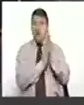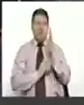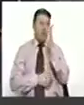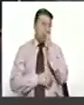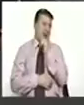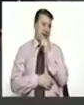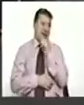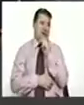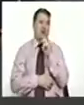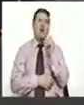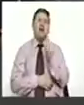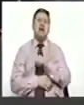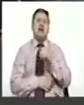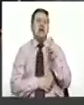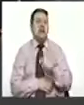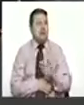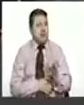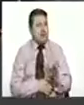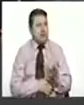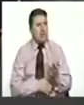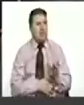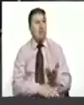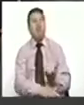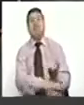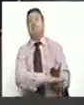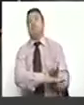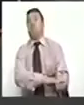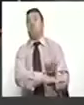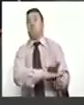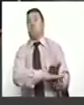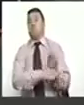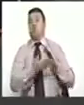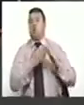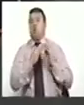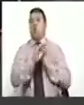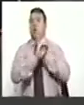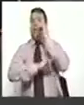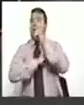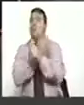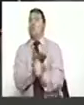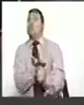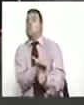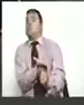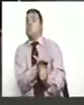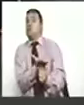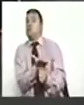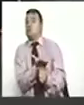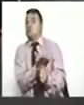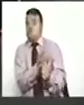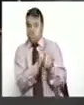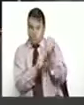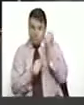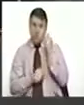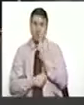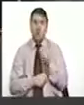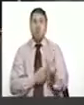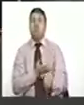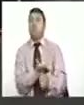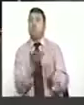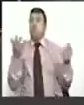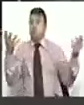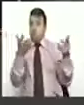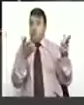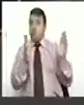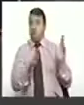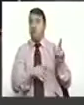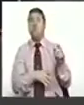requiere es una gran exigencia de la comunidad internacional a las Fuerzas Armadas de Venezuela para